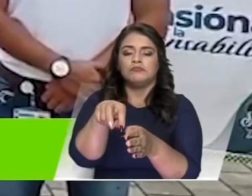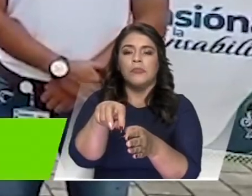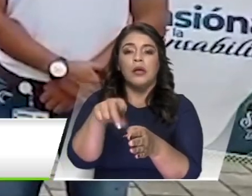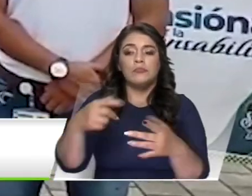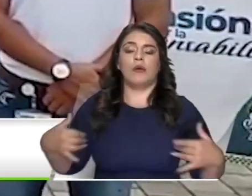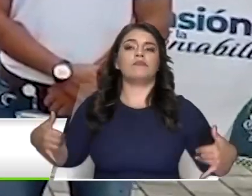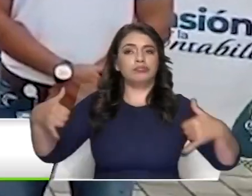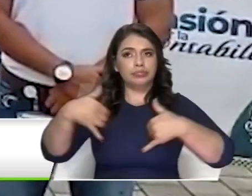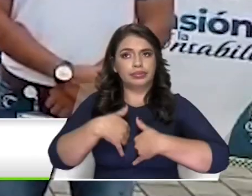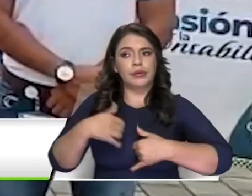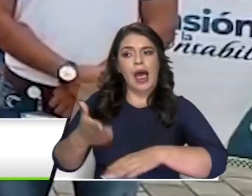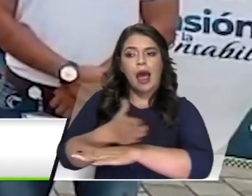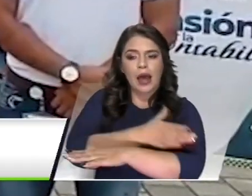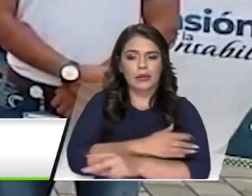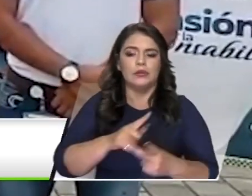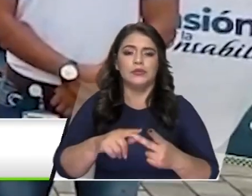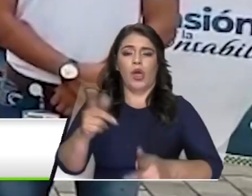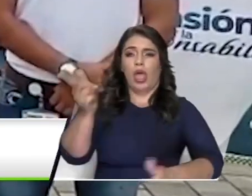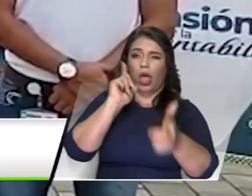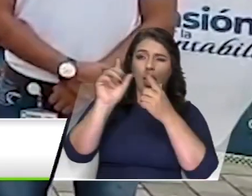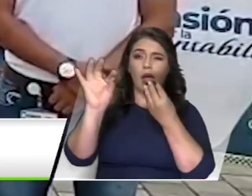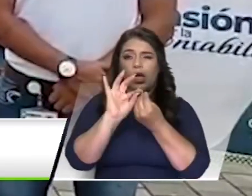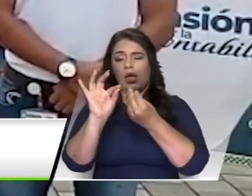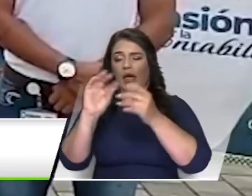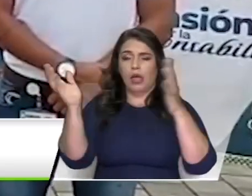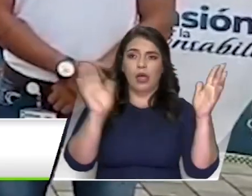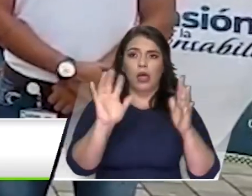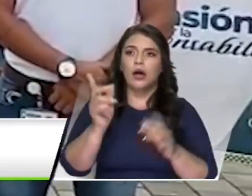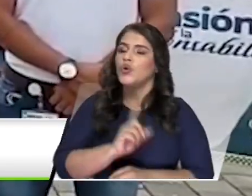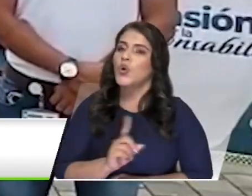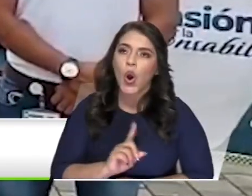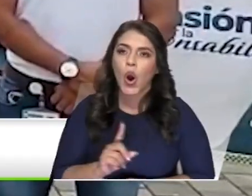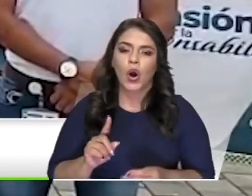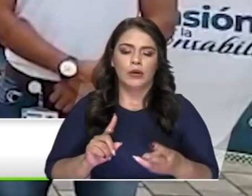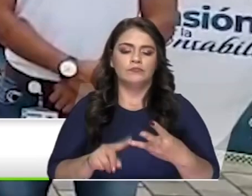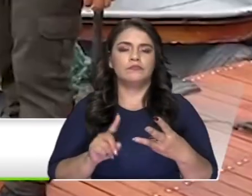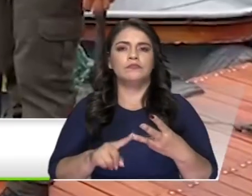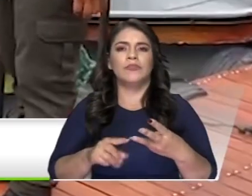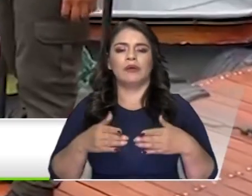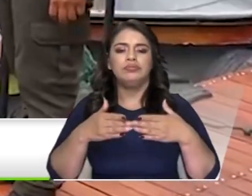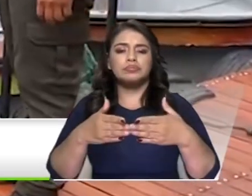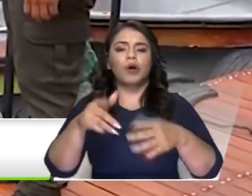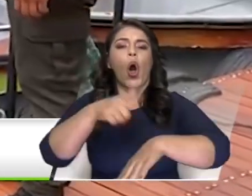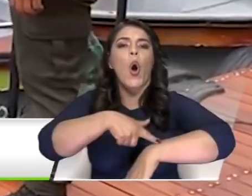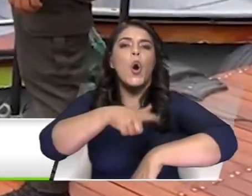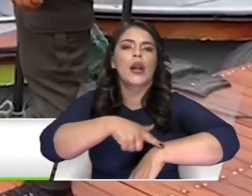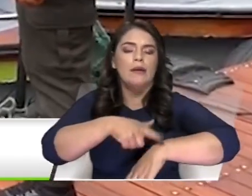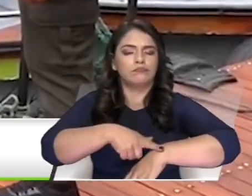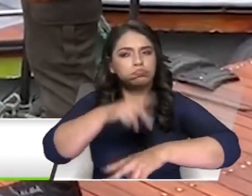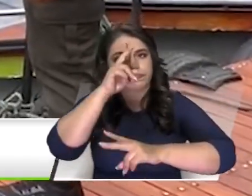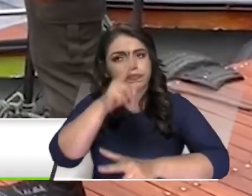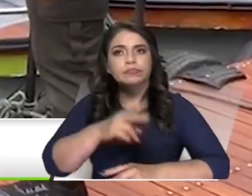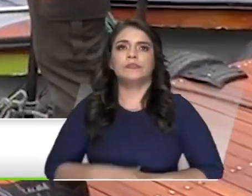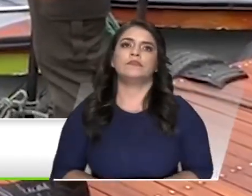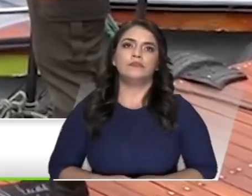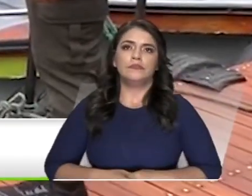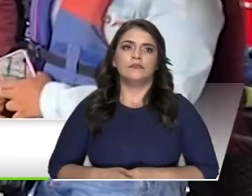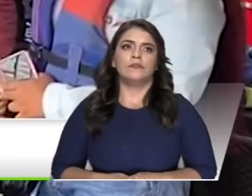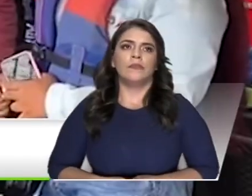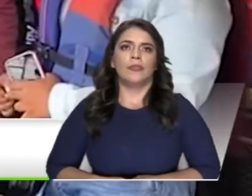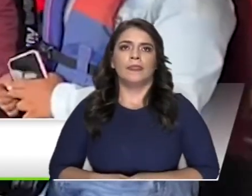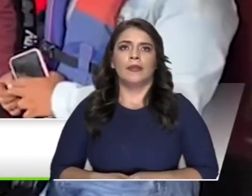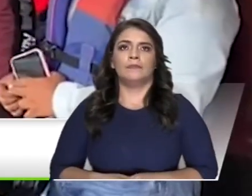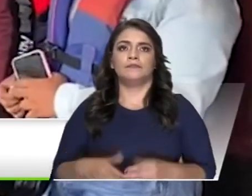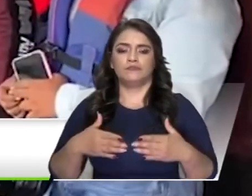efectos de embriaguez o otras sustancias. Asimismo, que respeten los horarios de navegación. Las inspecciones a las embarcaciones y vehículos